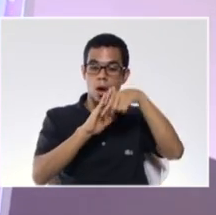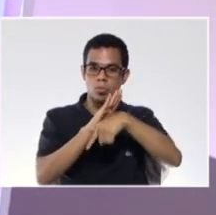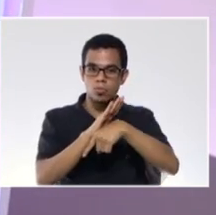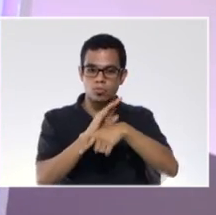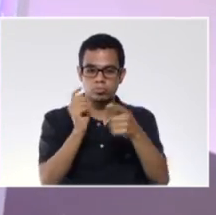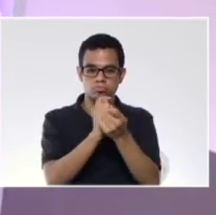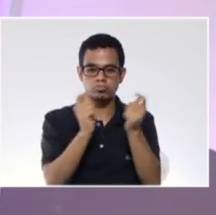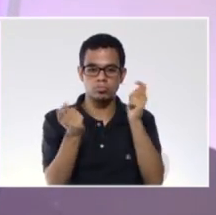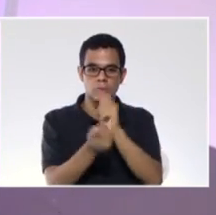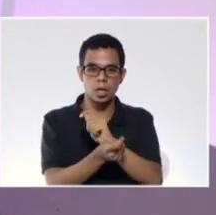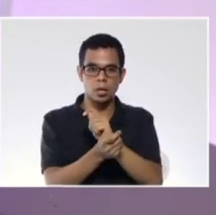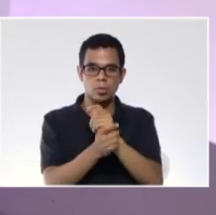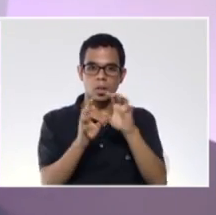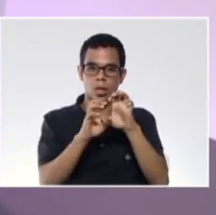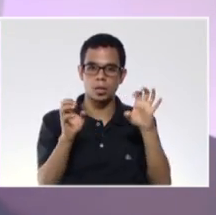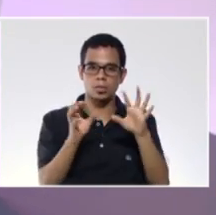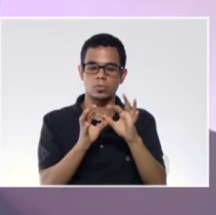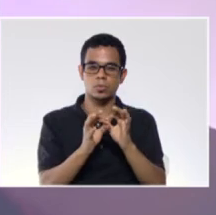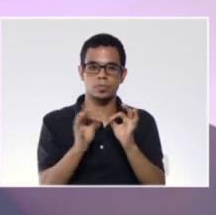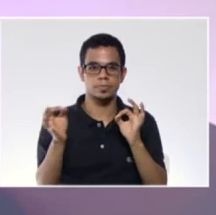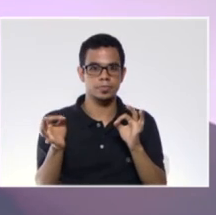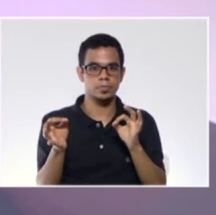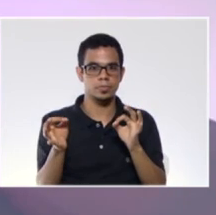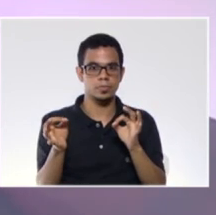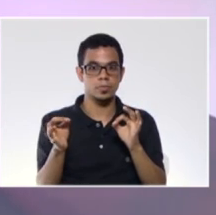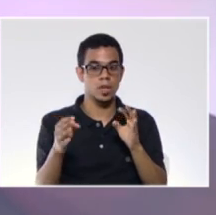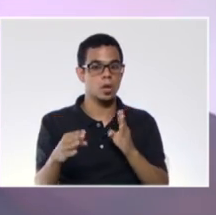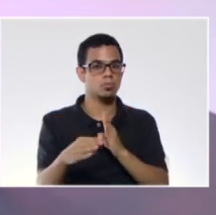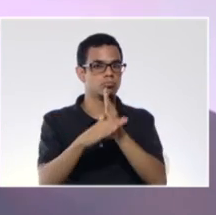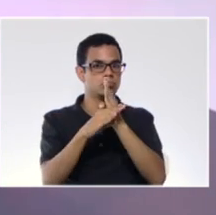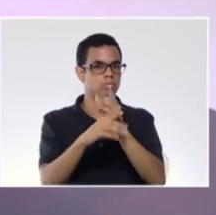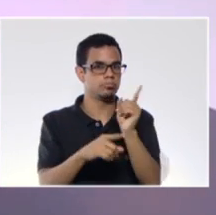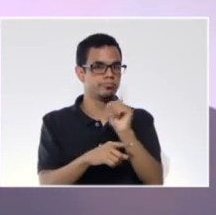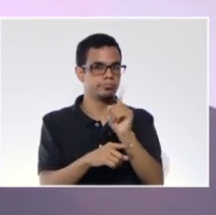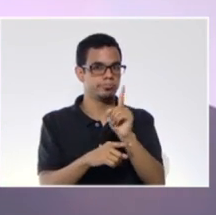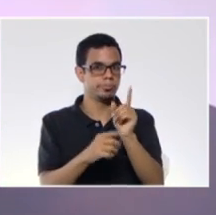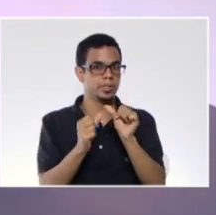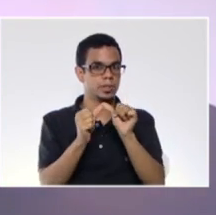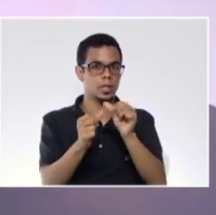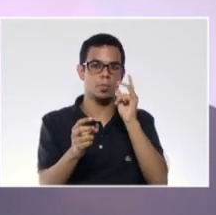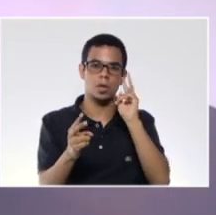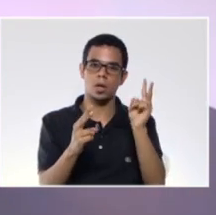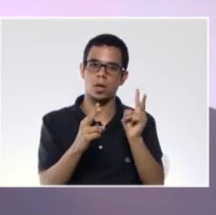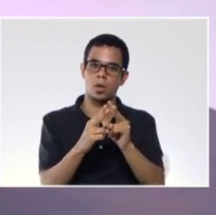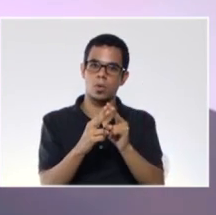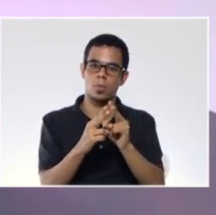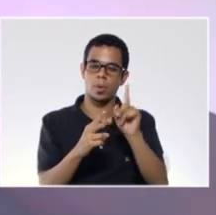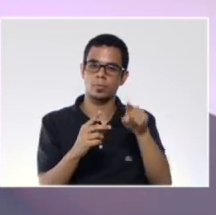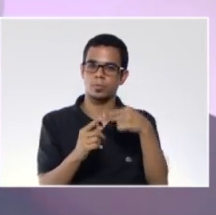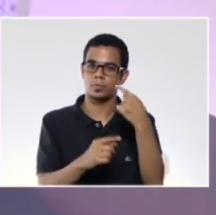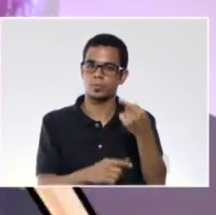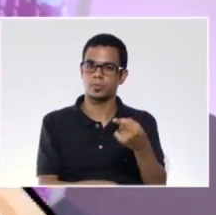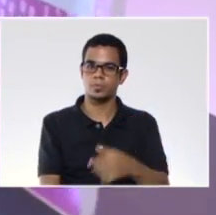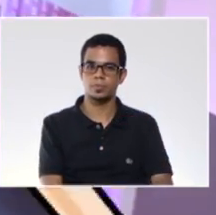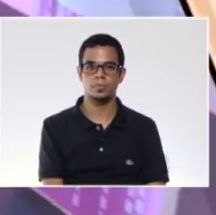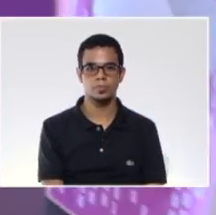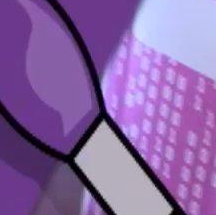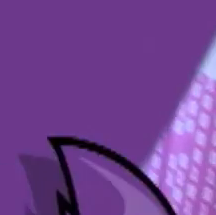la transformación pedagógica. La educación a distancia no se detiene, será hasta una próxima